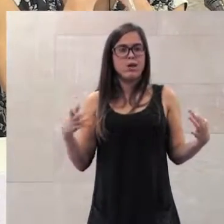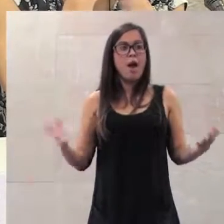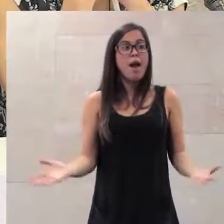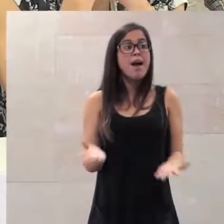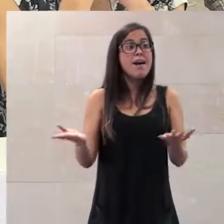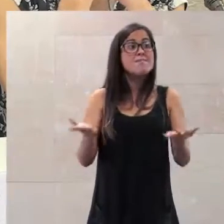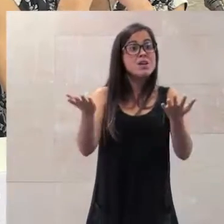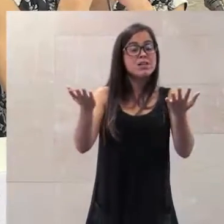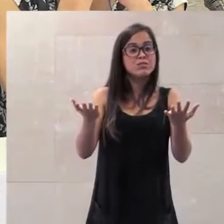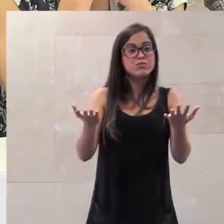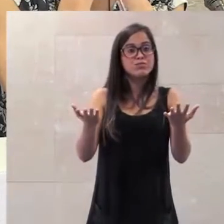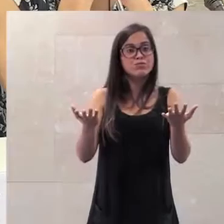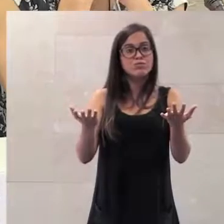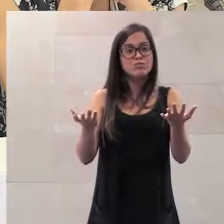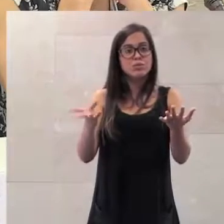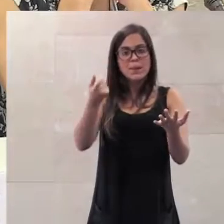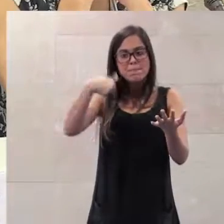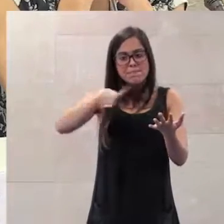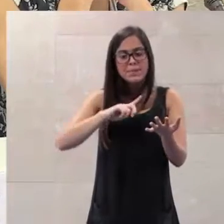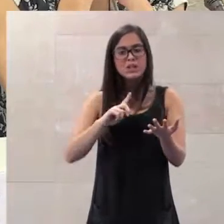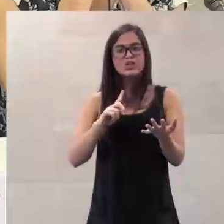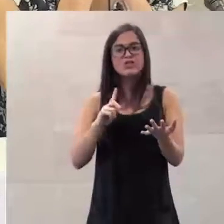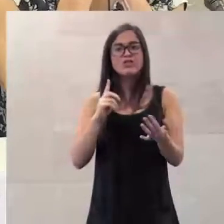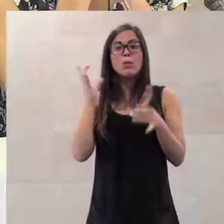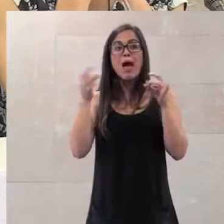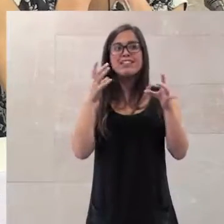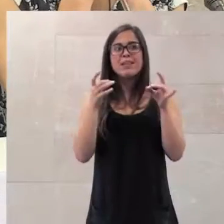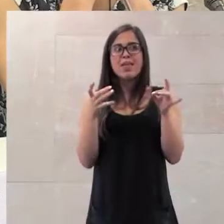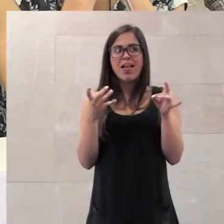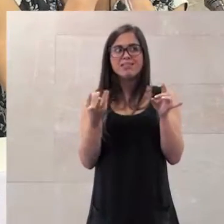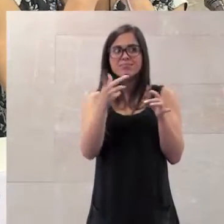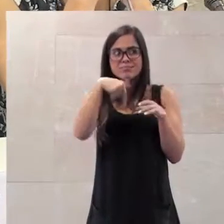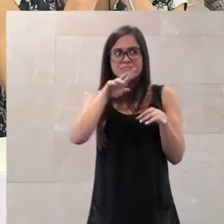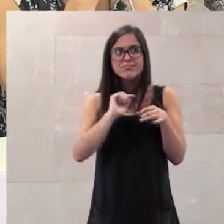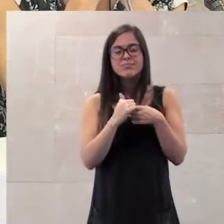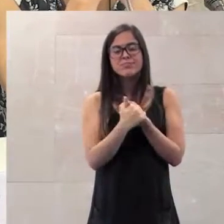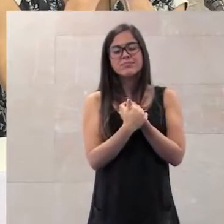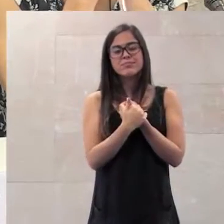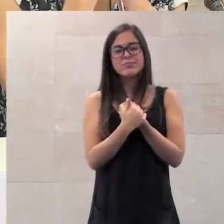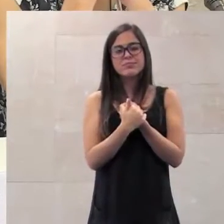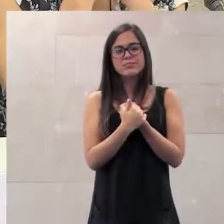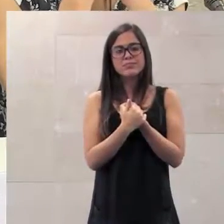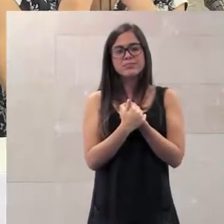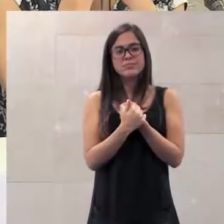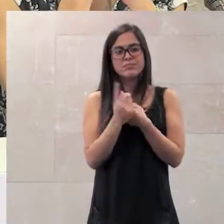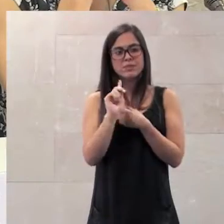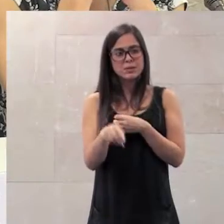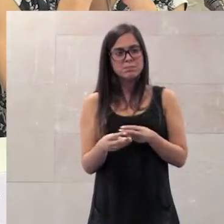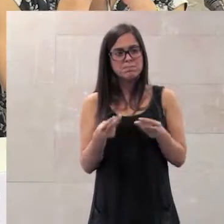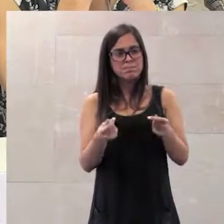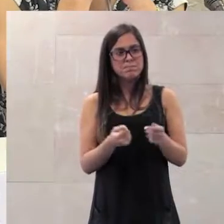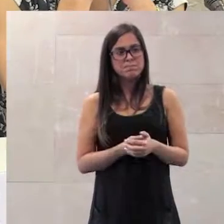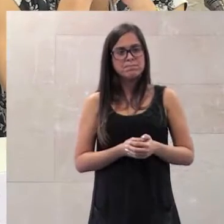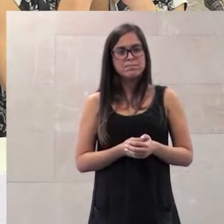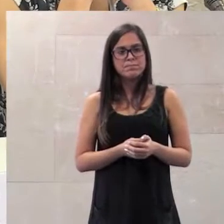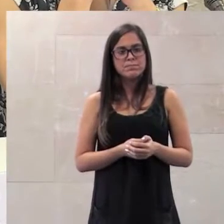animaros a que os acerquéis a estas primeras actividades, a que os dejéis